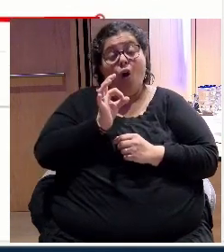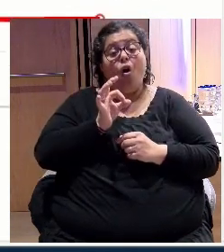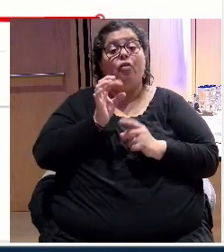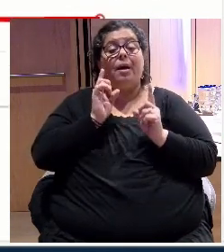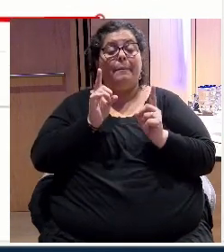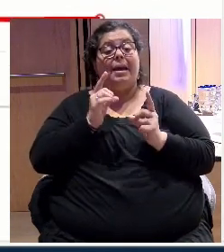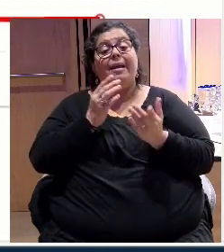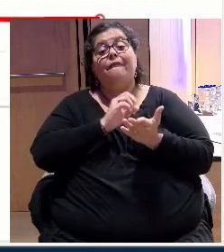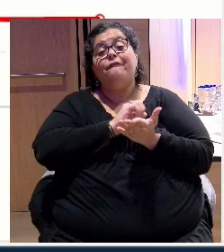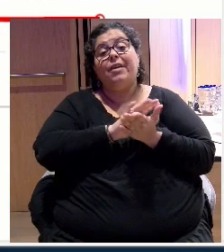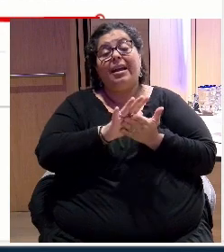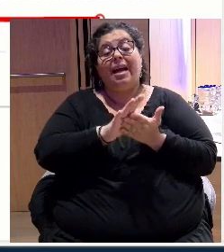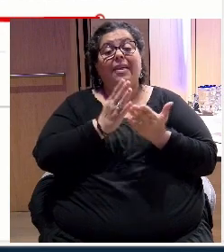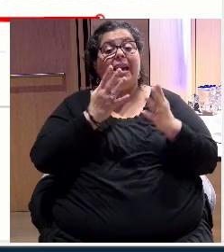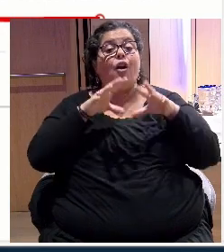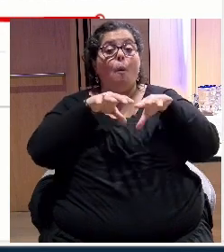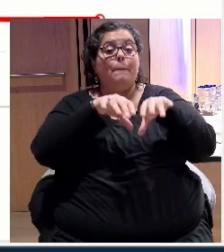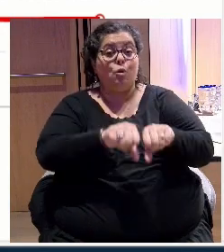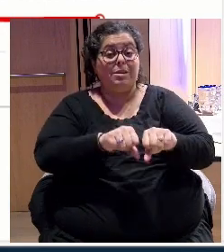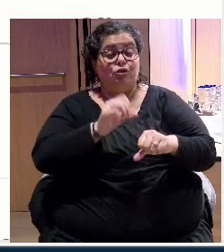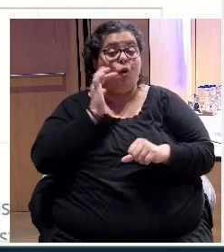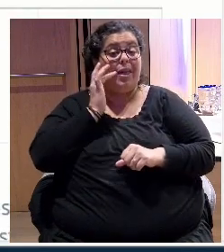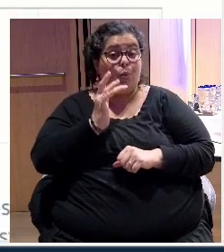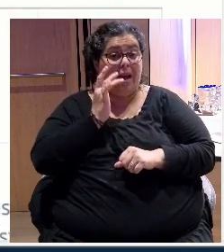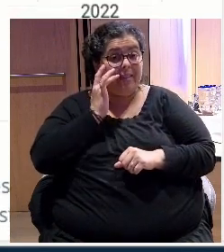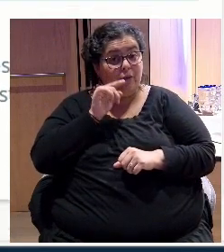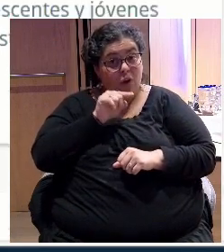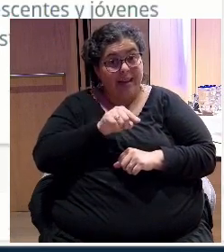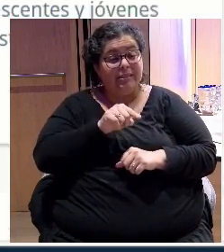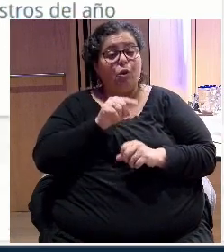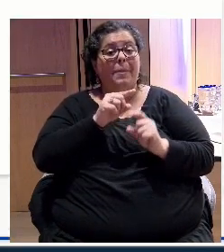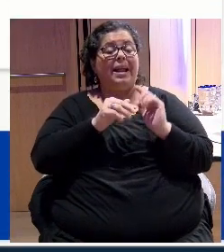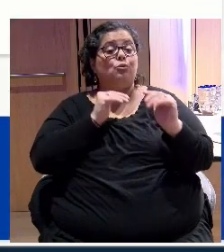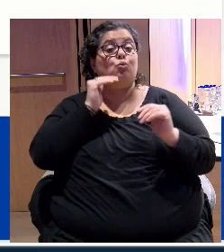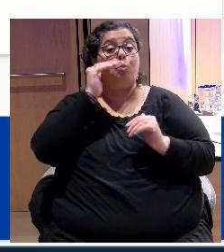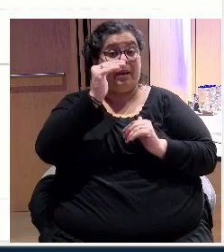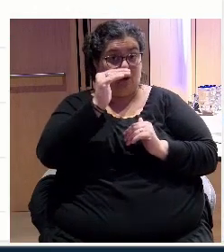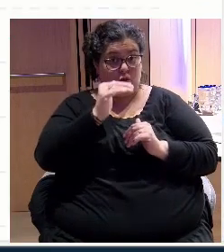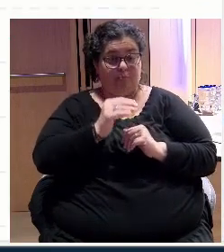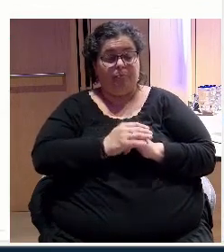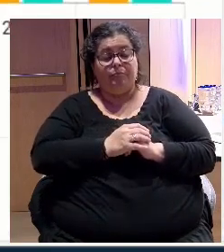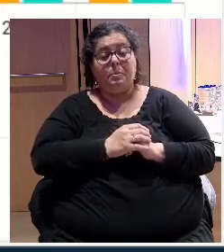compromiso educativo, que son dirigidas a educación media superior.